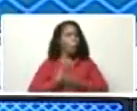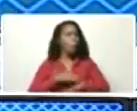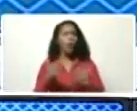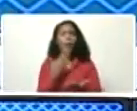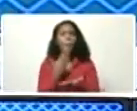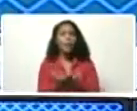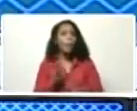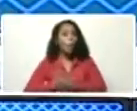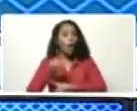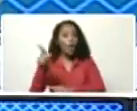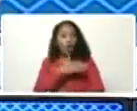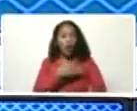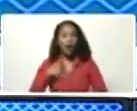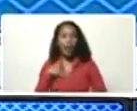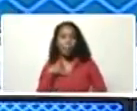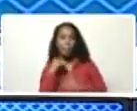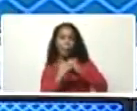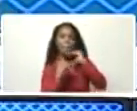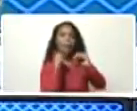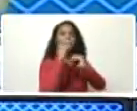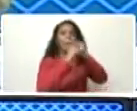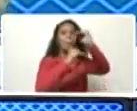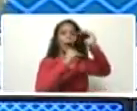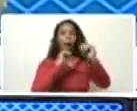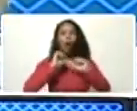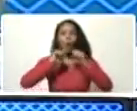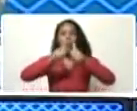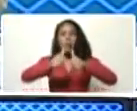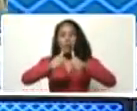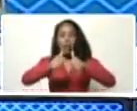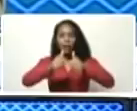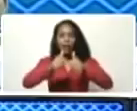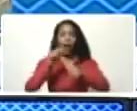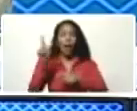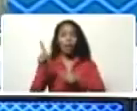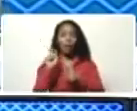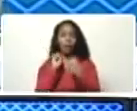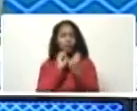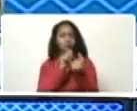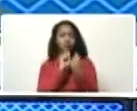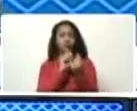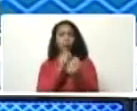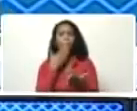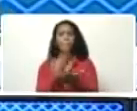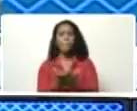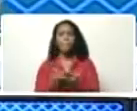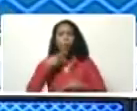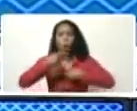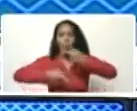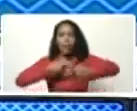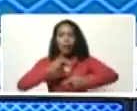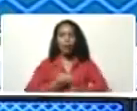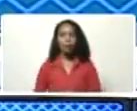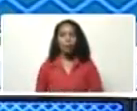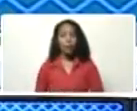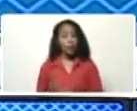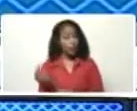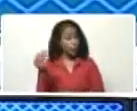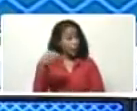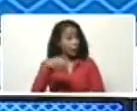pedían? Porque pretendían escalar, empezar una escalada del discurso, de la exigencia política, y